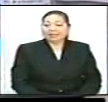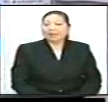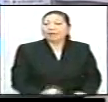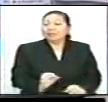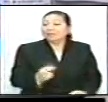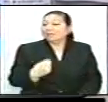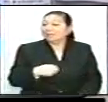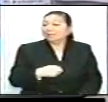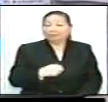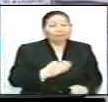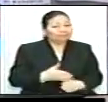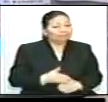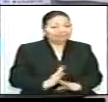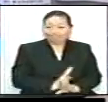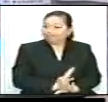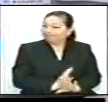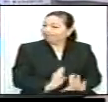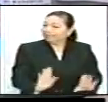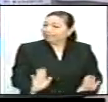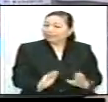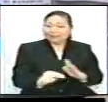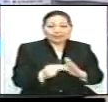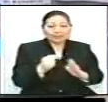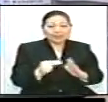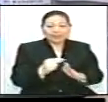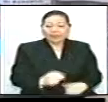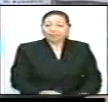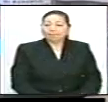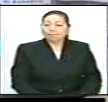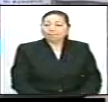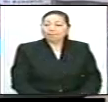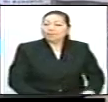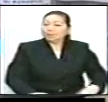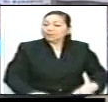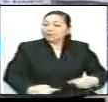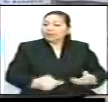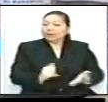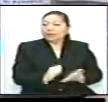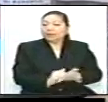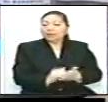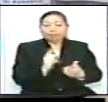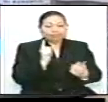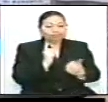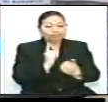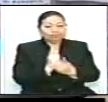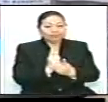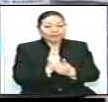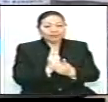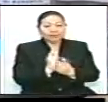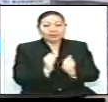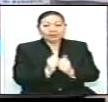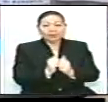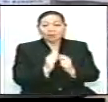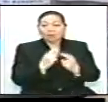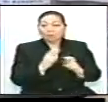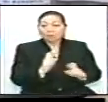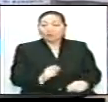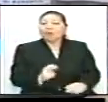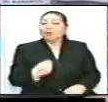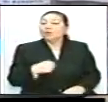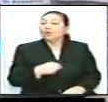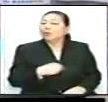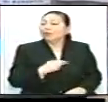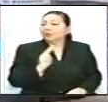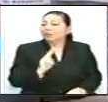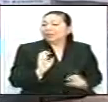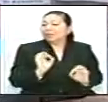Si nosotros no entramos también en un nivel de competitividad o apuntamos en esa dirección con el sector público, nosotros nos